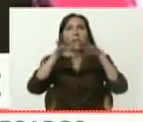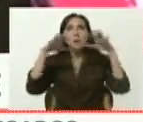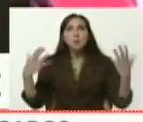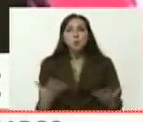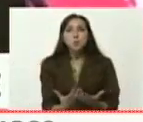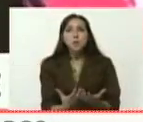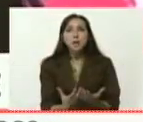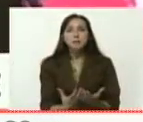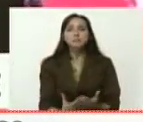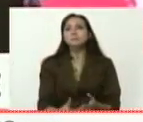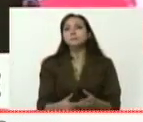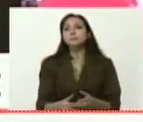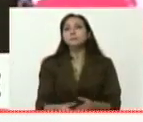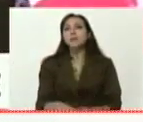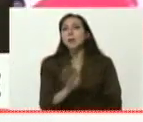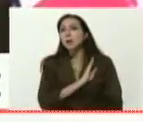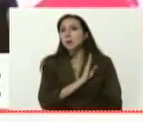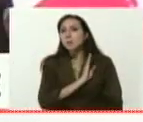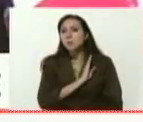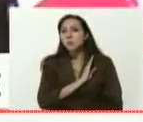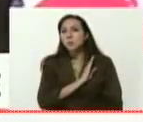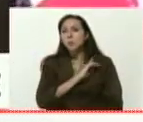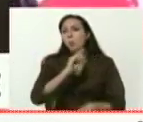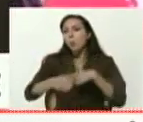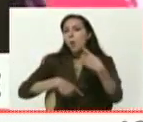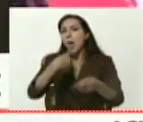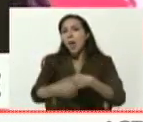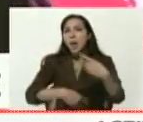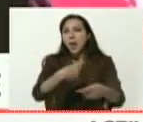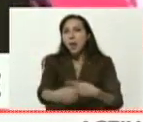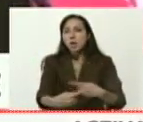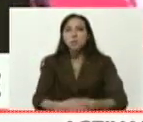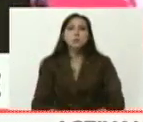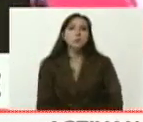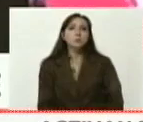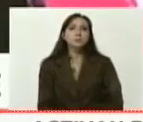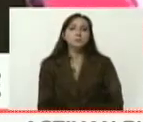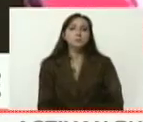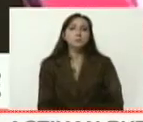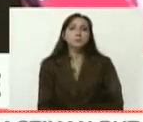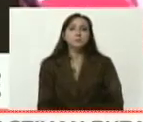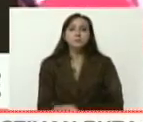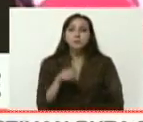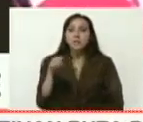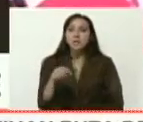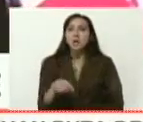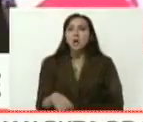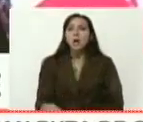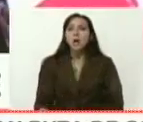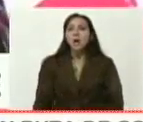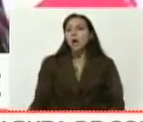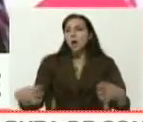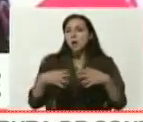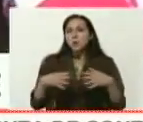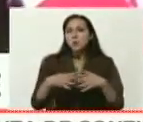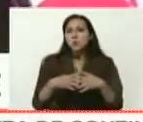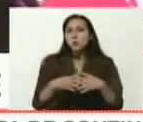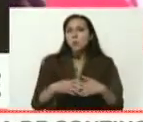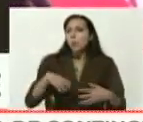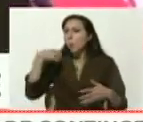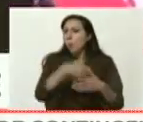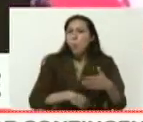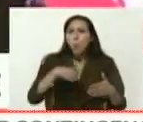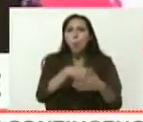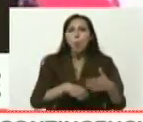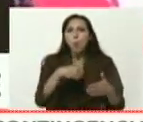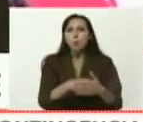perteneciente a una generación que dio una gran lucha armada y no armada en